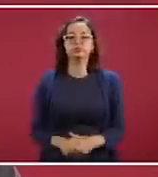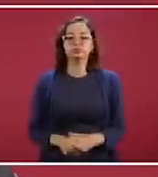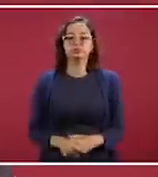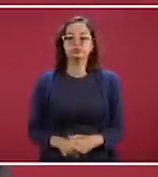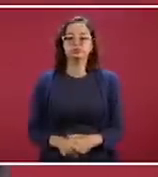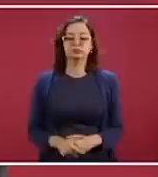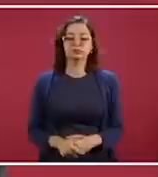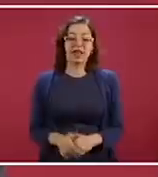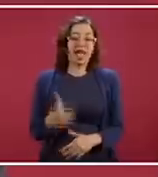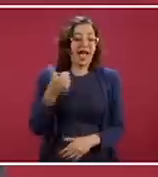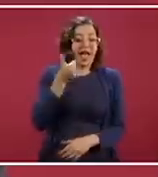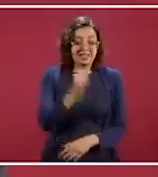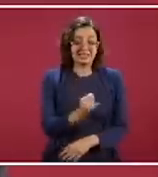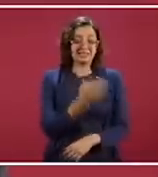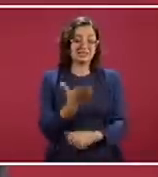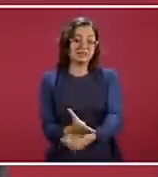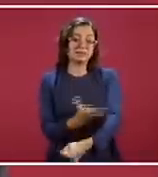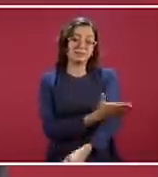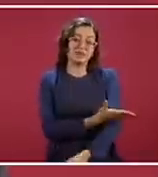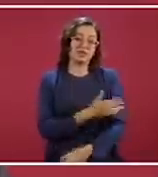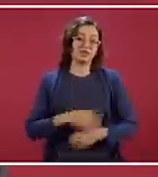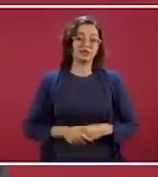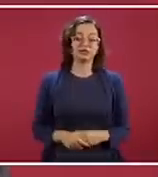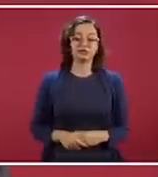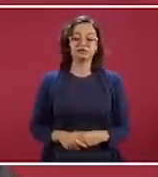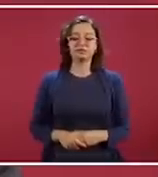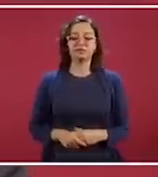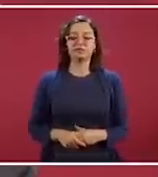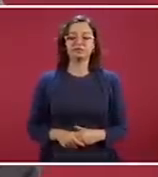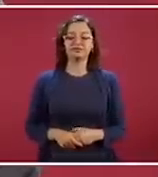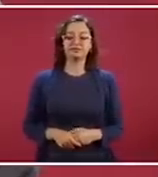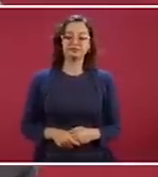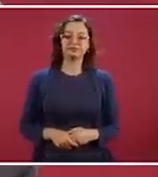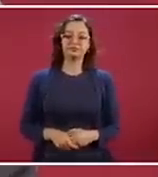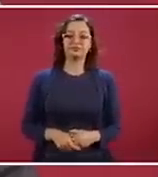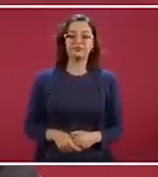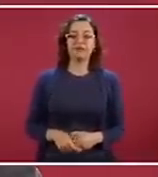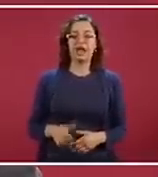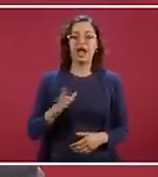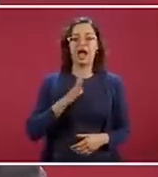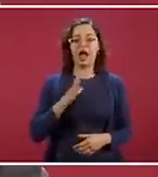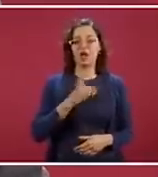Ese era Madero. Hay una carta que